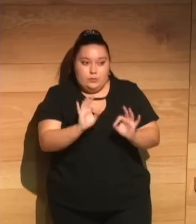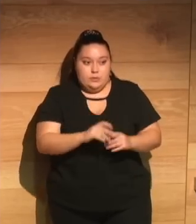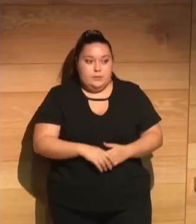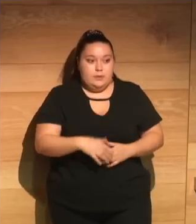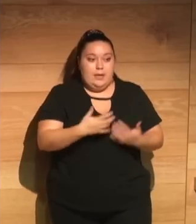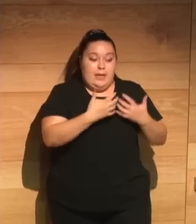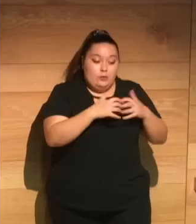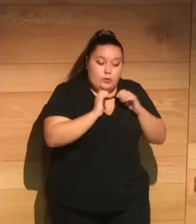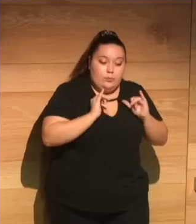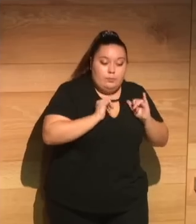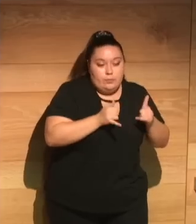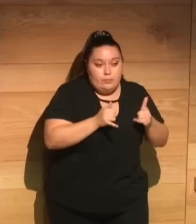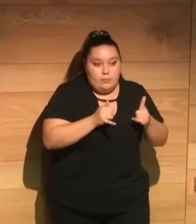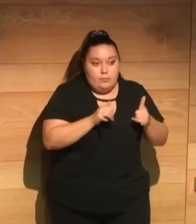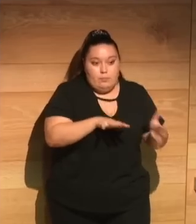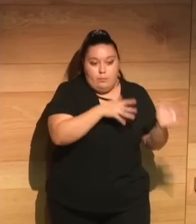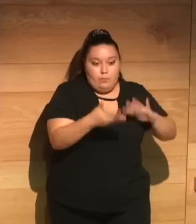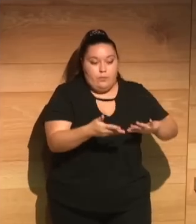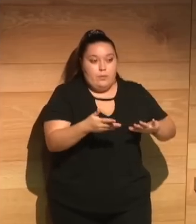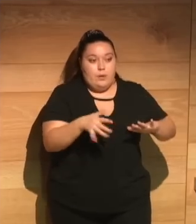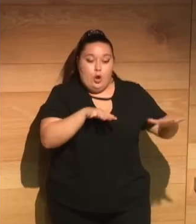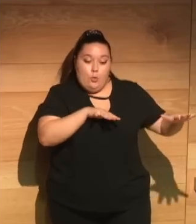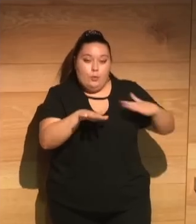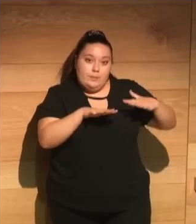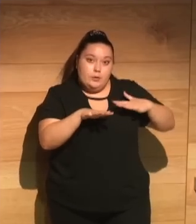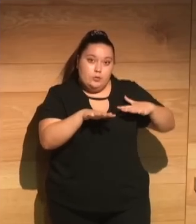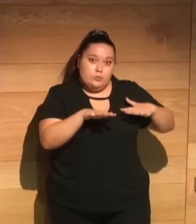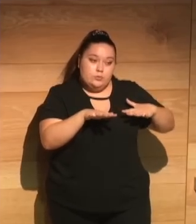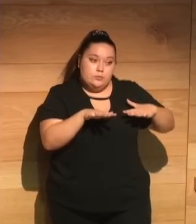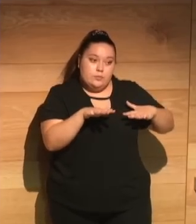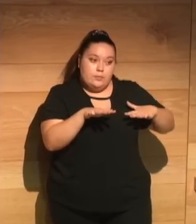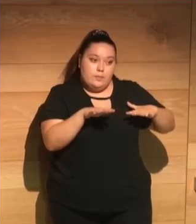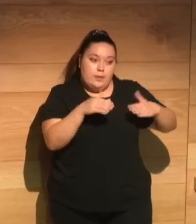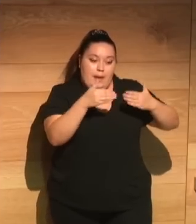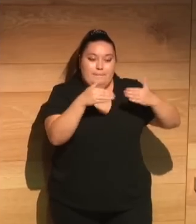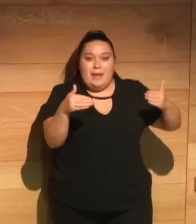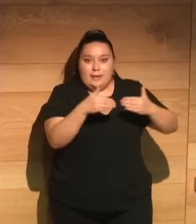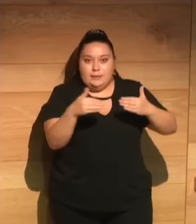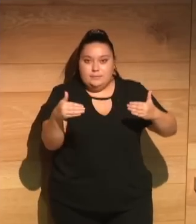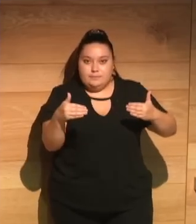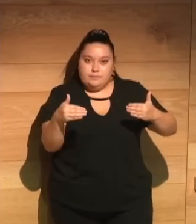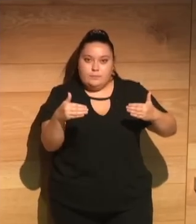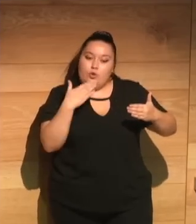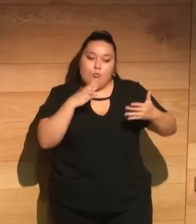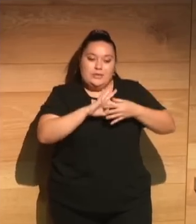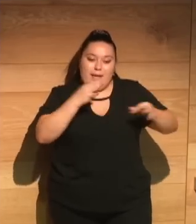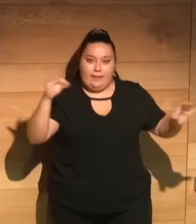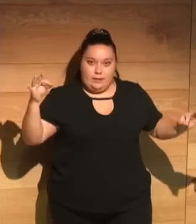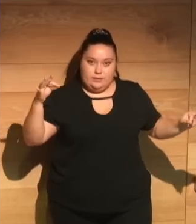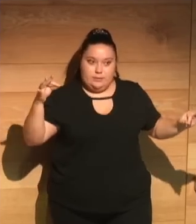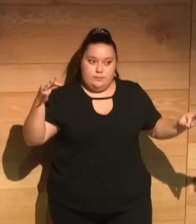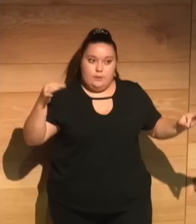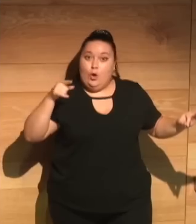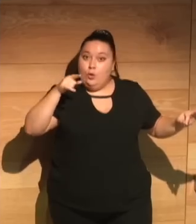la industrialización y eso permite también que los movimientos de las placas puedan ir, las placas montadas como en unas cadenas, y que